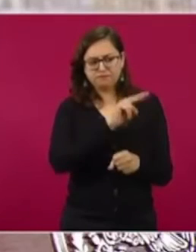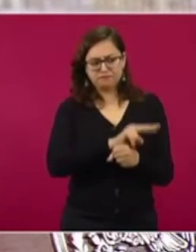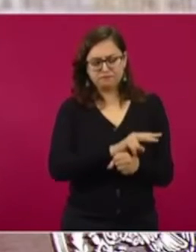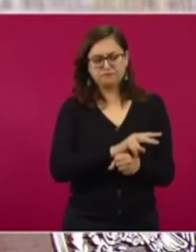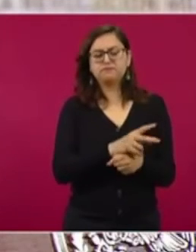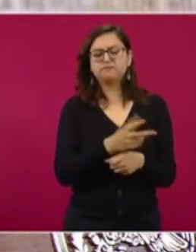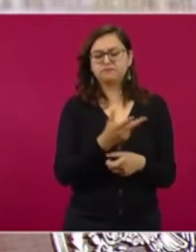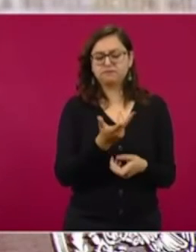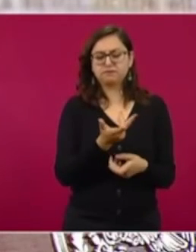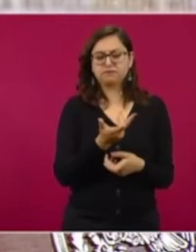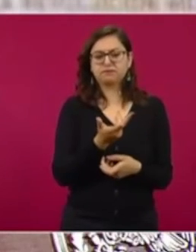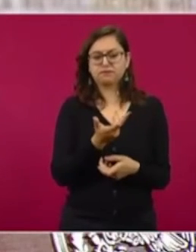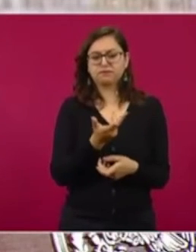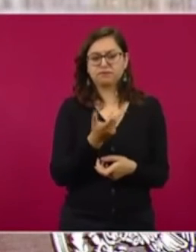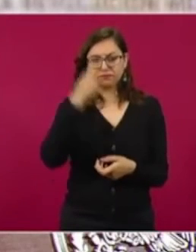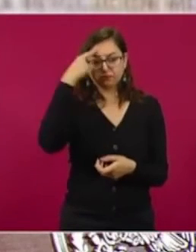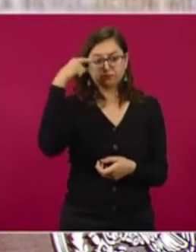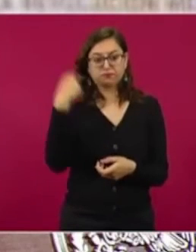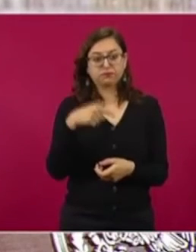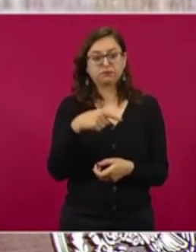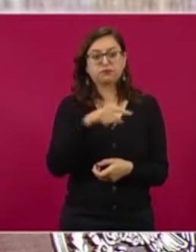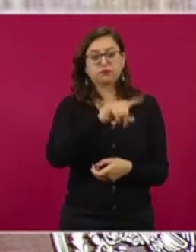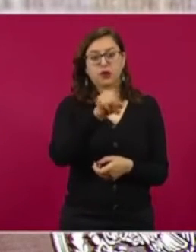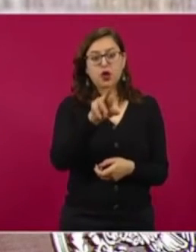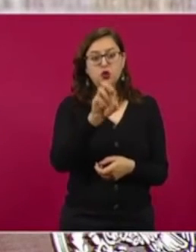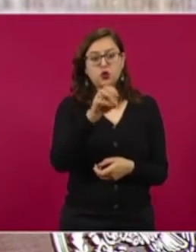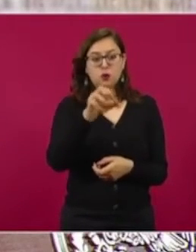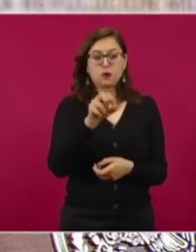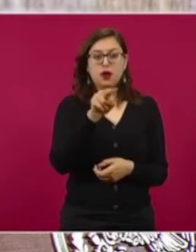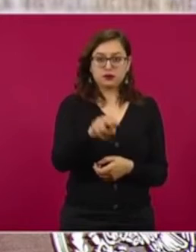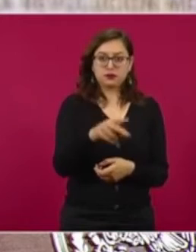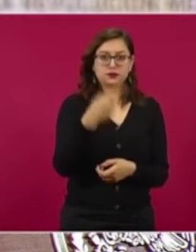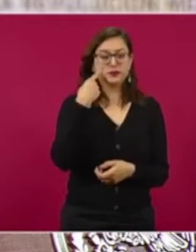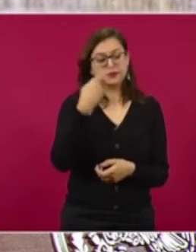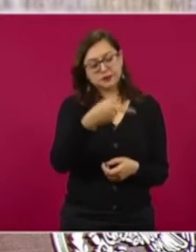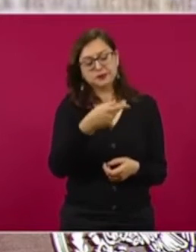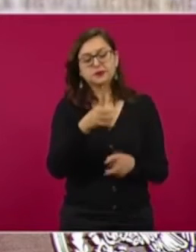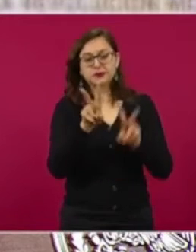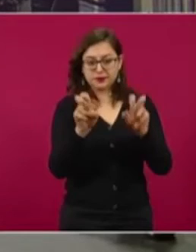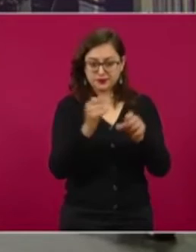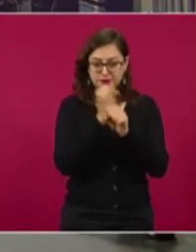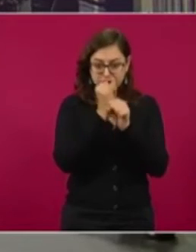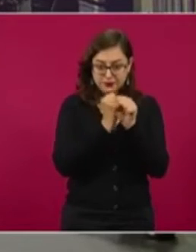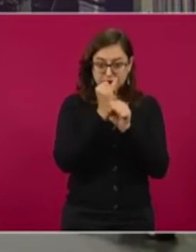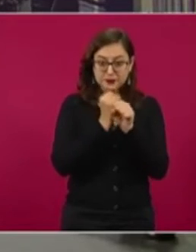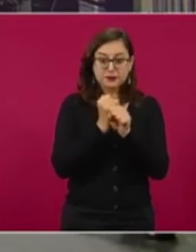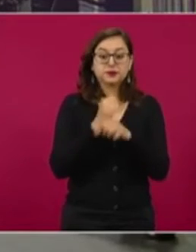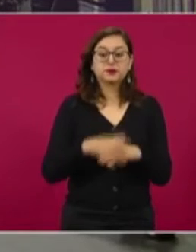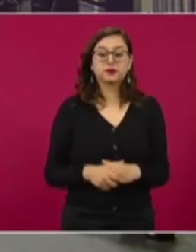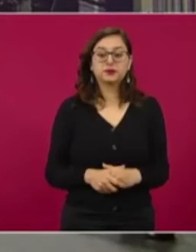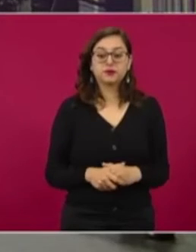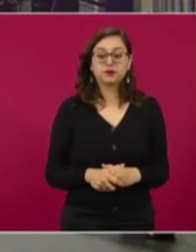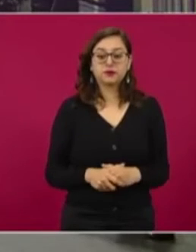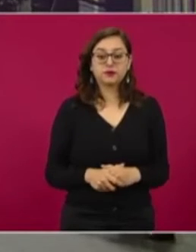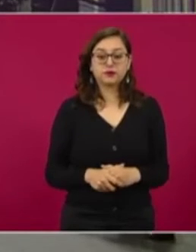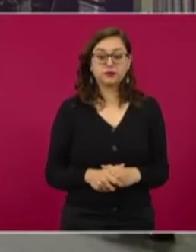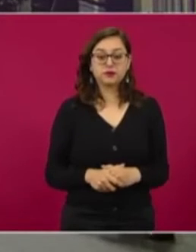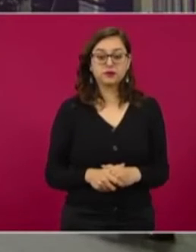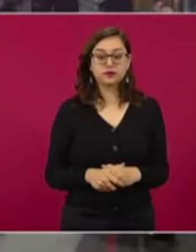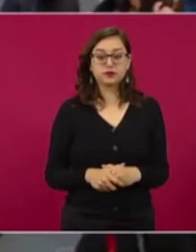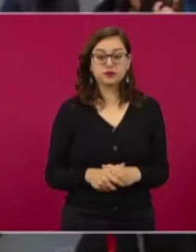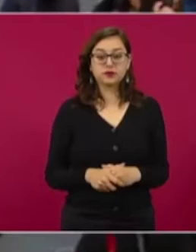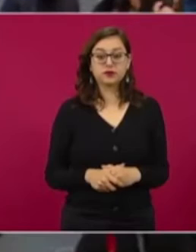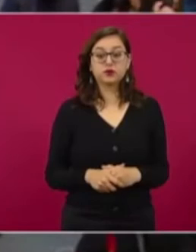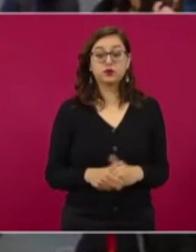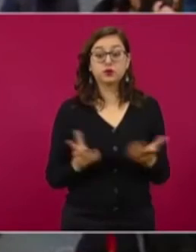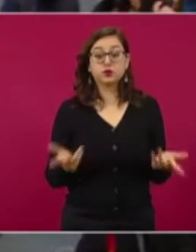pedirle a Román Meyer que se ocupe de este asunto. Y si es posible que nos conceda que el